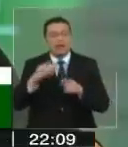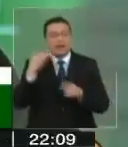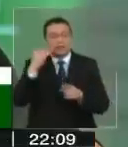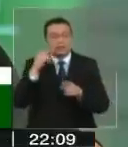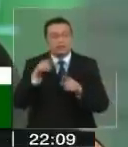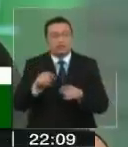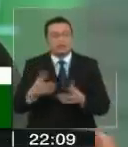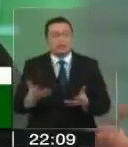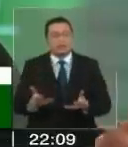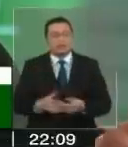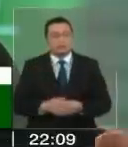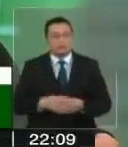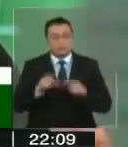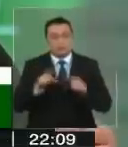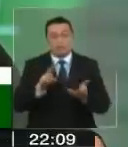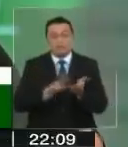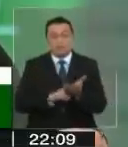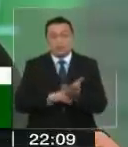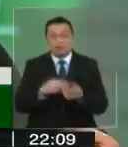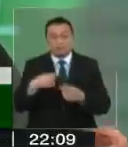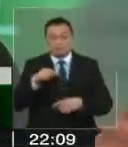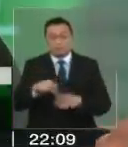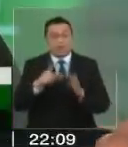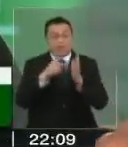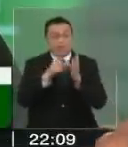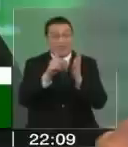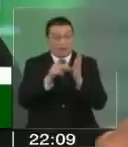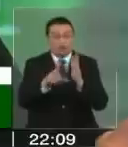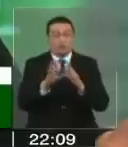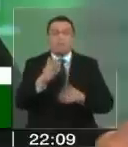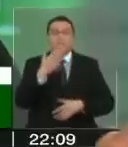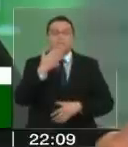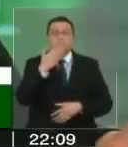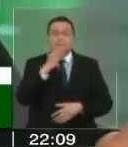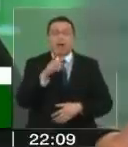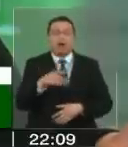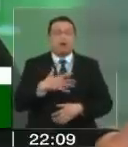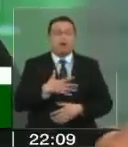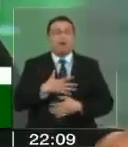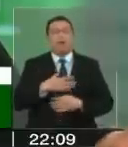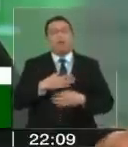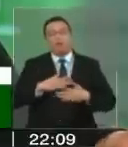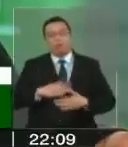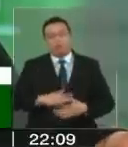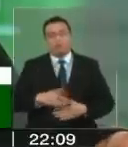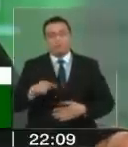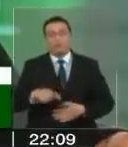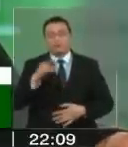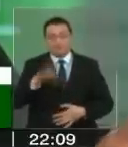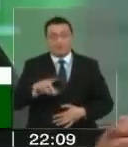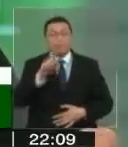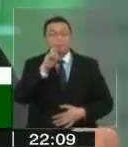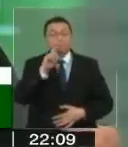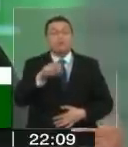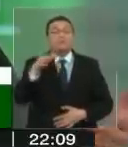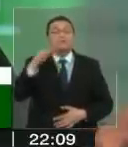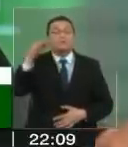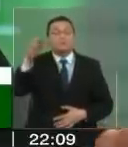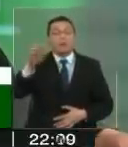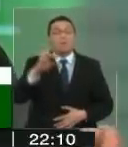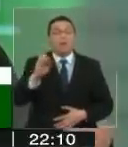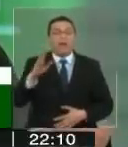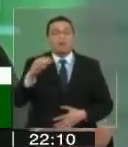niños en mi vida. La verdad que yo tengo que decir que ese diagnóstico fue lo mejor que me podía pasar porque sé quién iba a ser el Pablo. Sí. Ya sé por qué